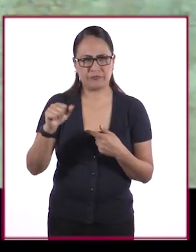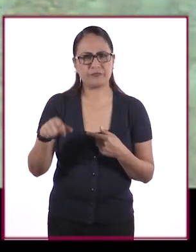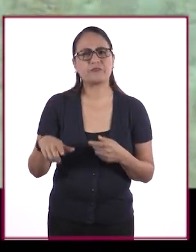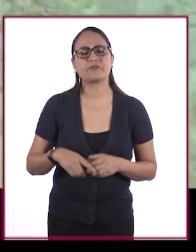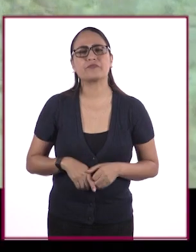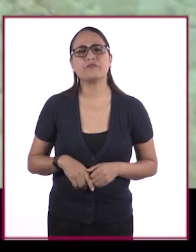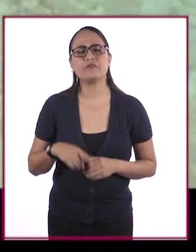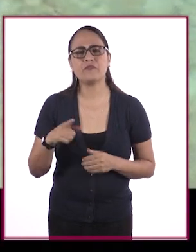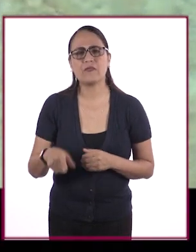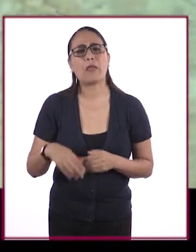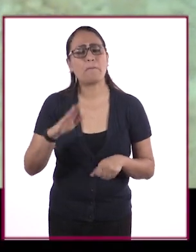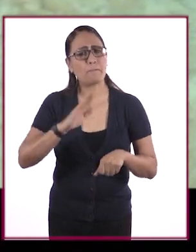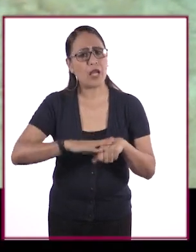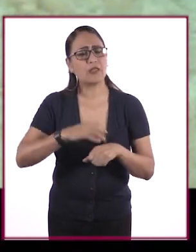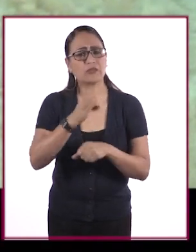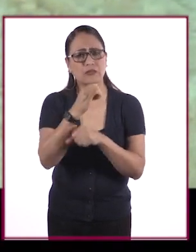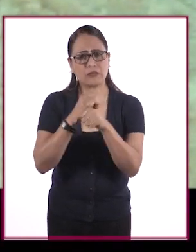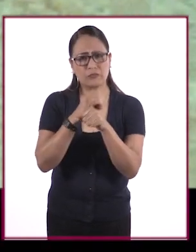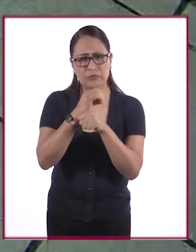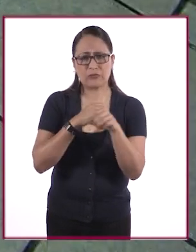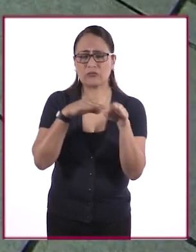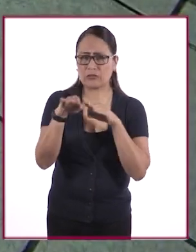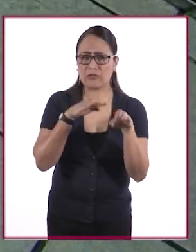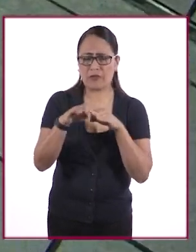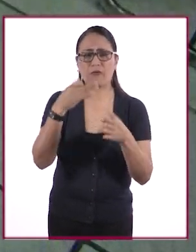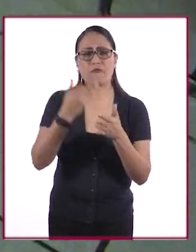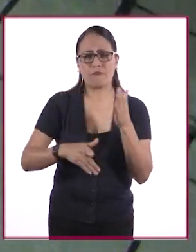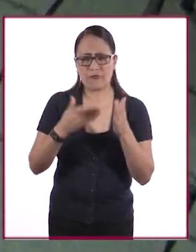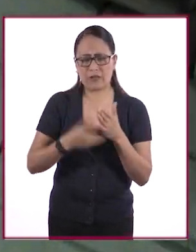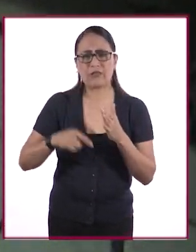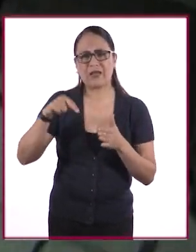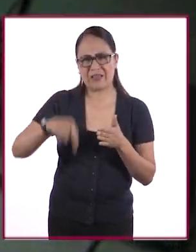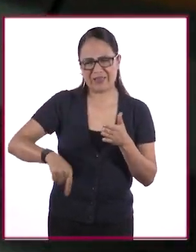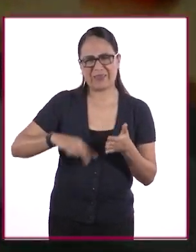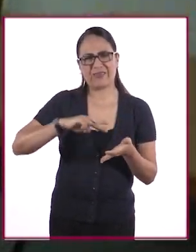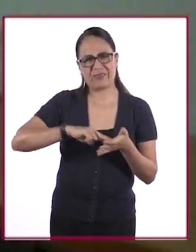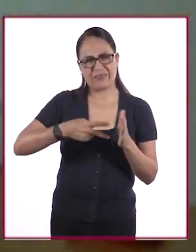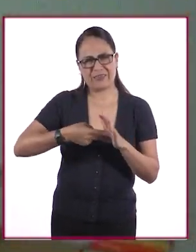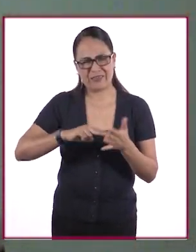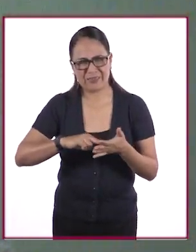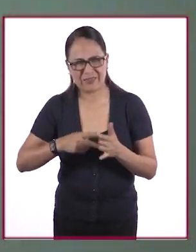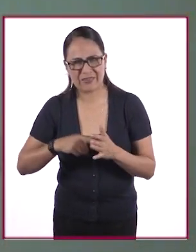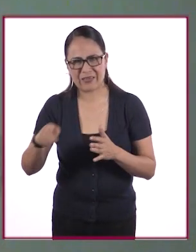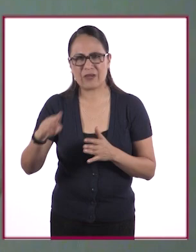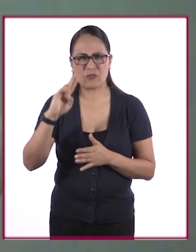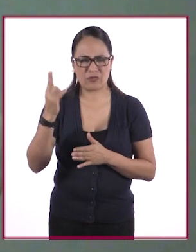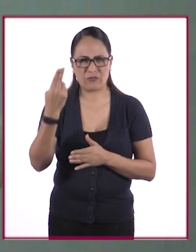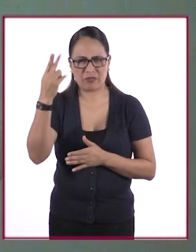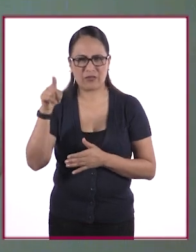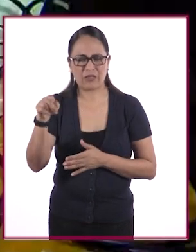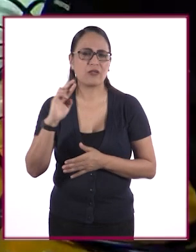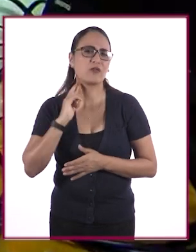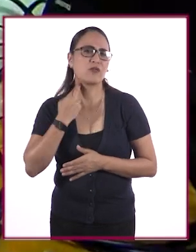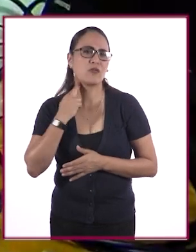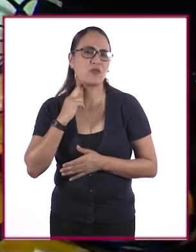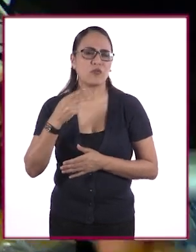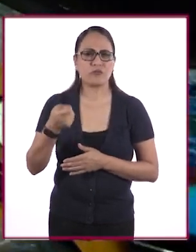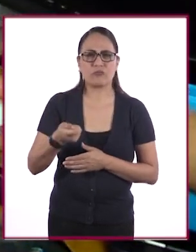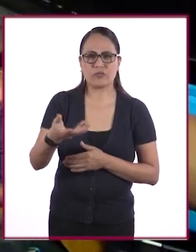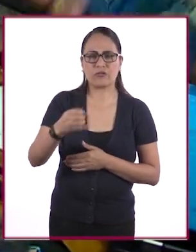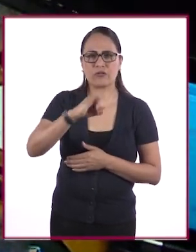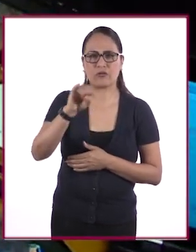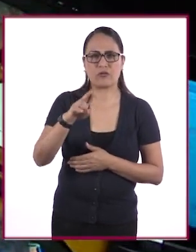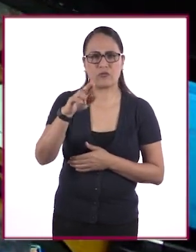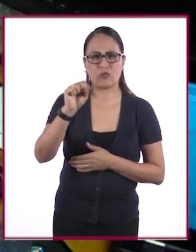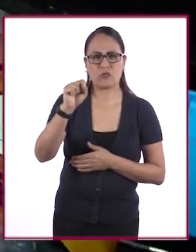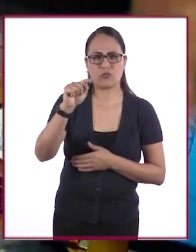aún trabajo de investigación. Y aquí en la Facultad de Ingeniería pues tenemos a nuestra robot Justina, que